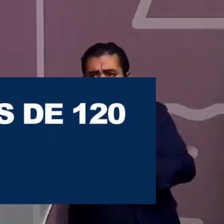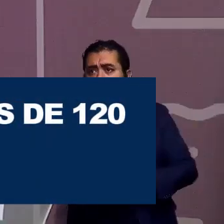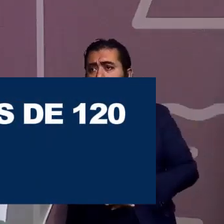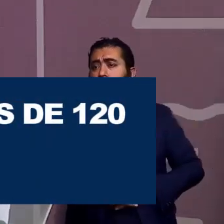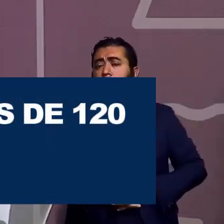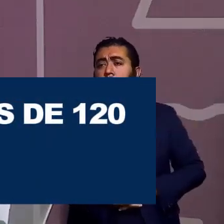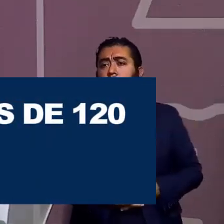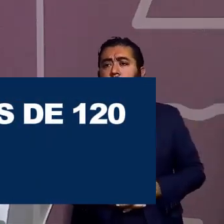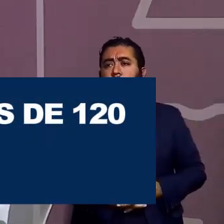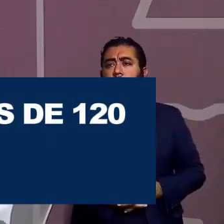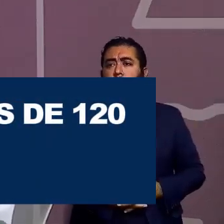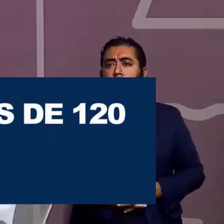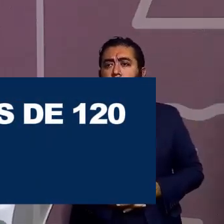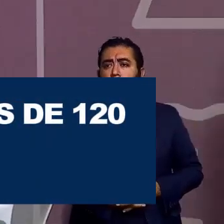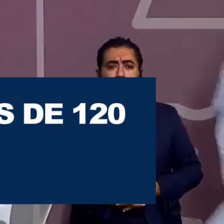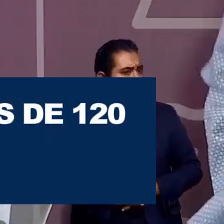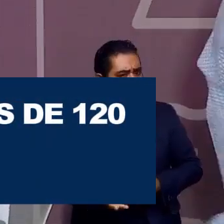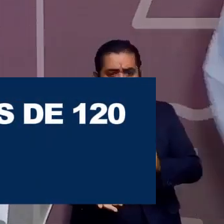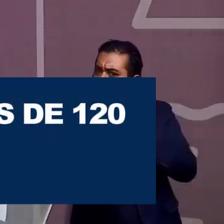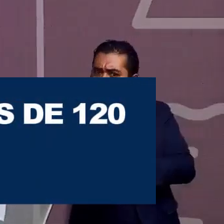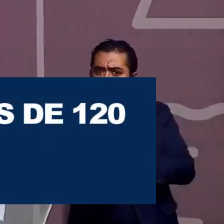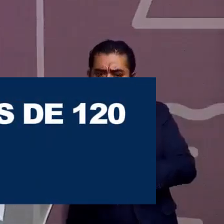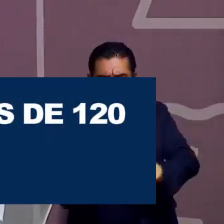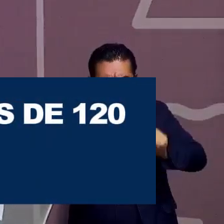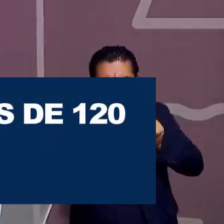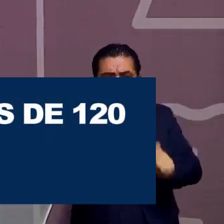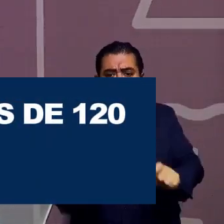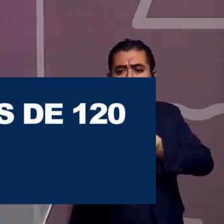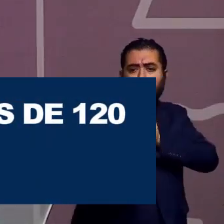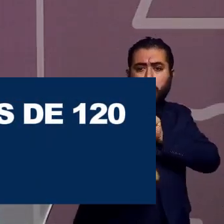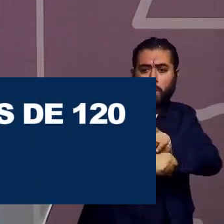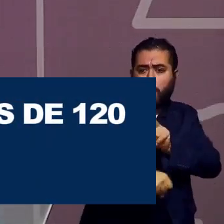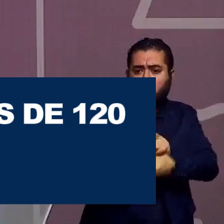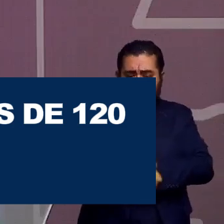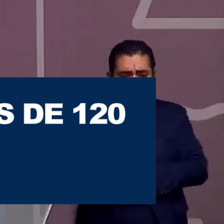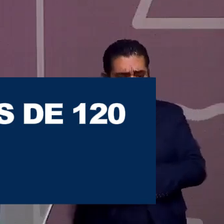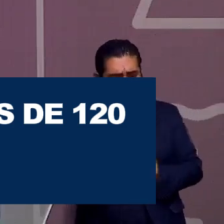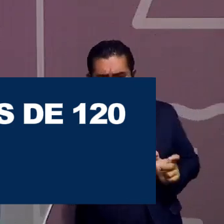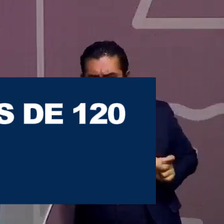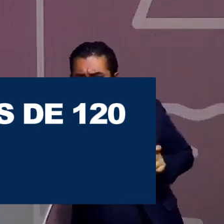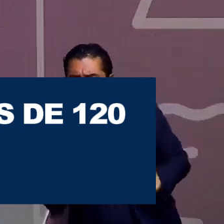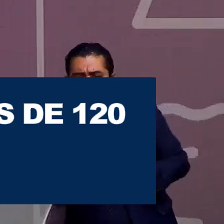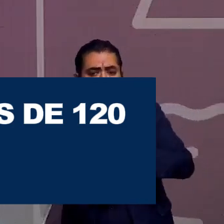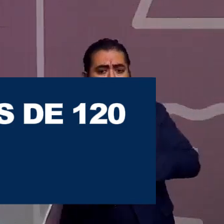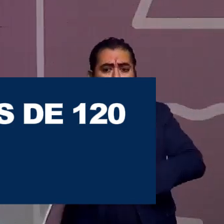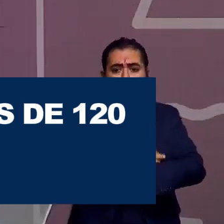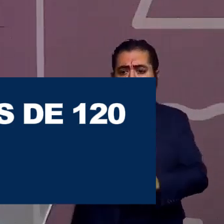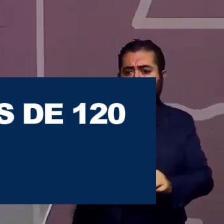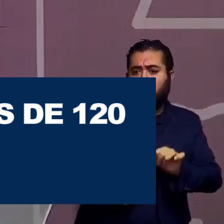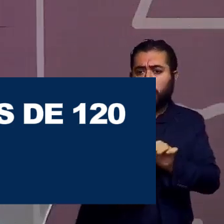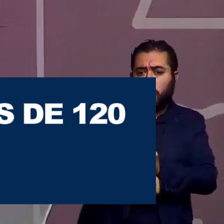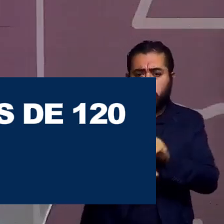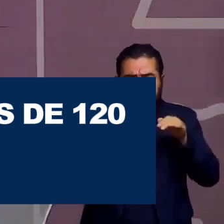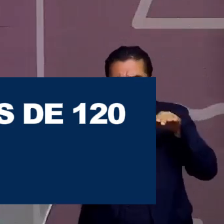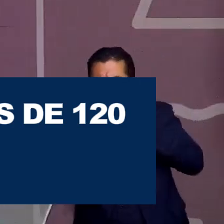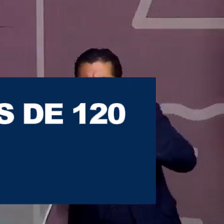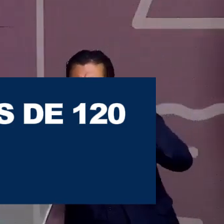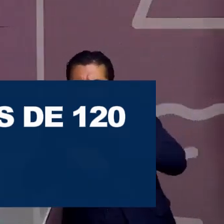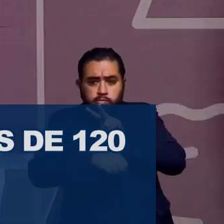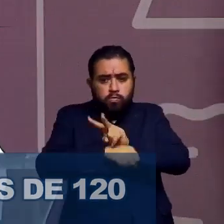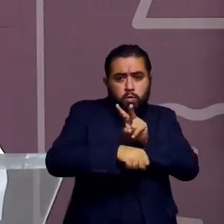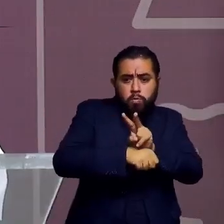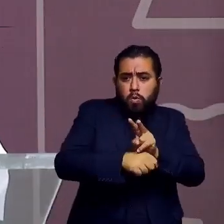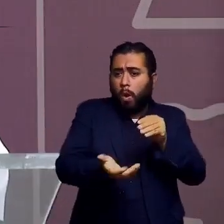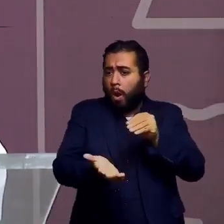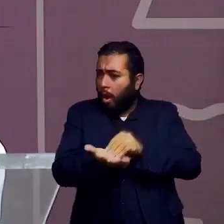en ningún momento se ha bajado la guardia. Sigue el reforzamiento de los patrullajes, de las vigilancias